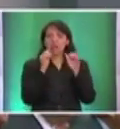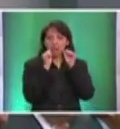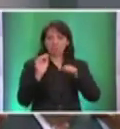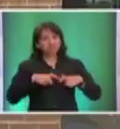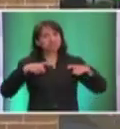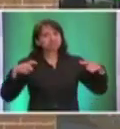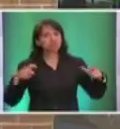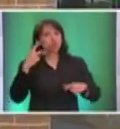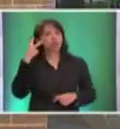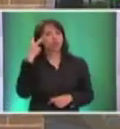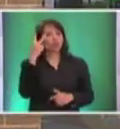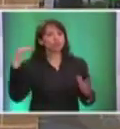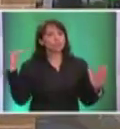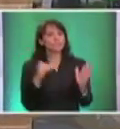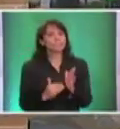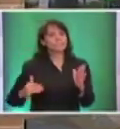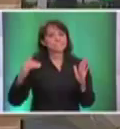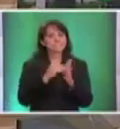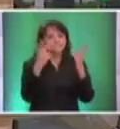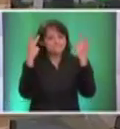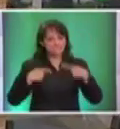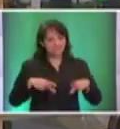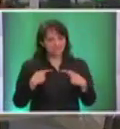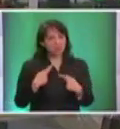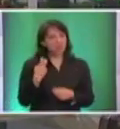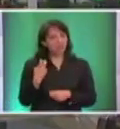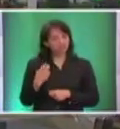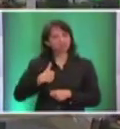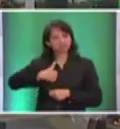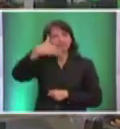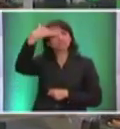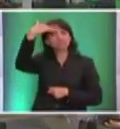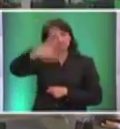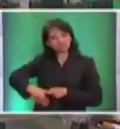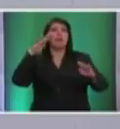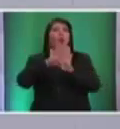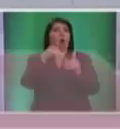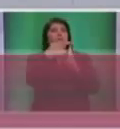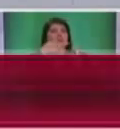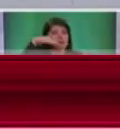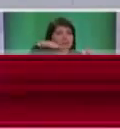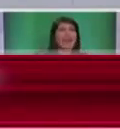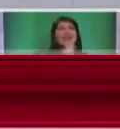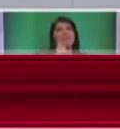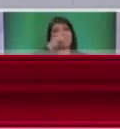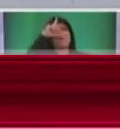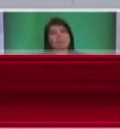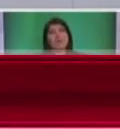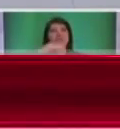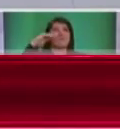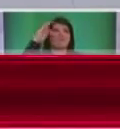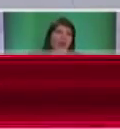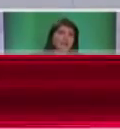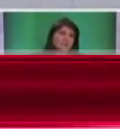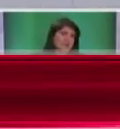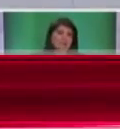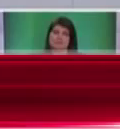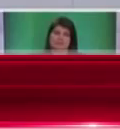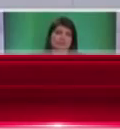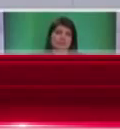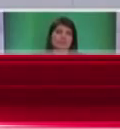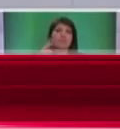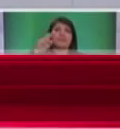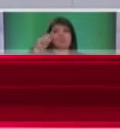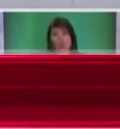el populismo no son la solución a los problemas nacionales. Me refiero al riesgo de